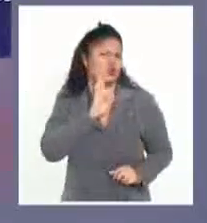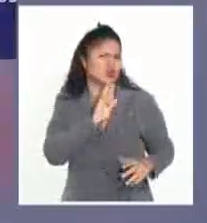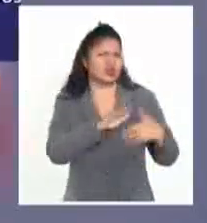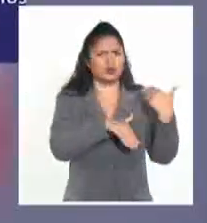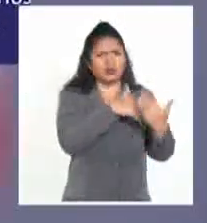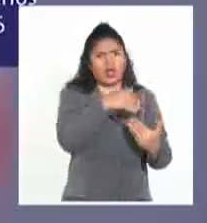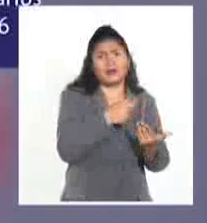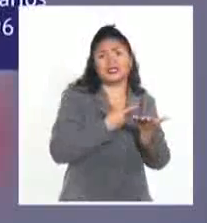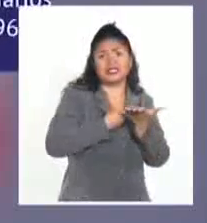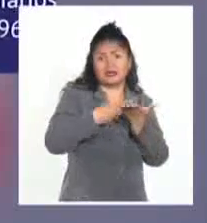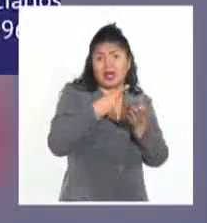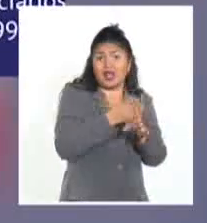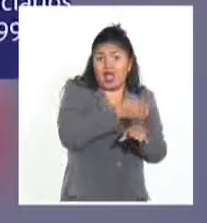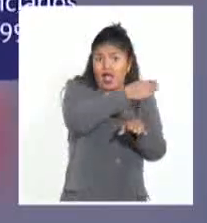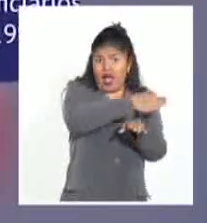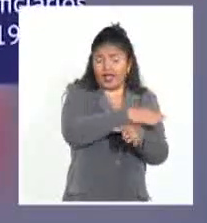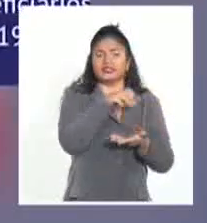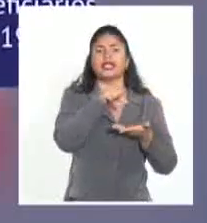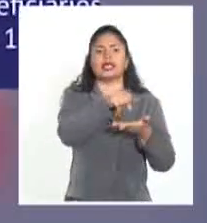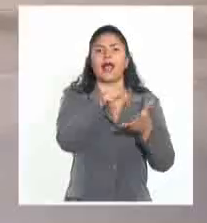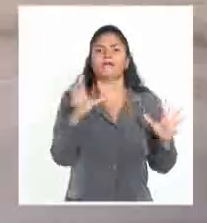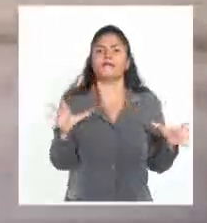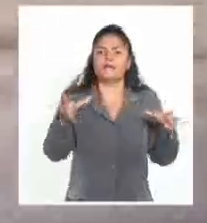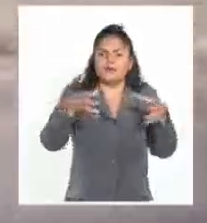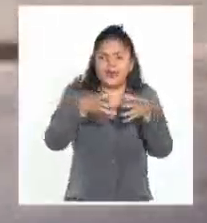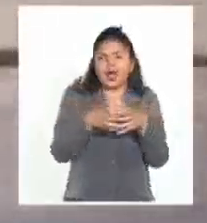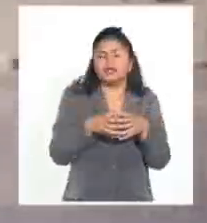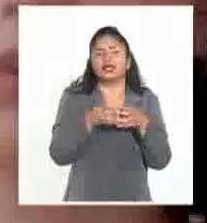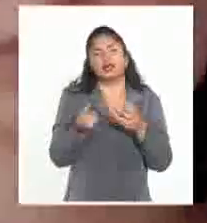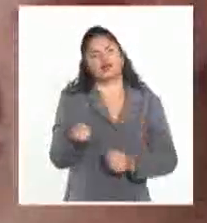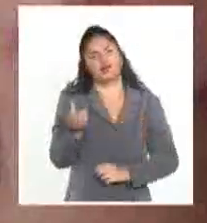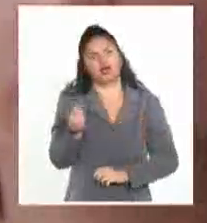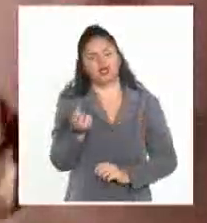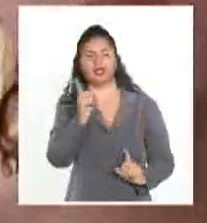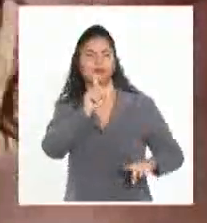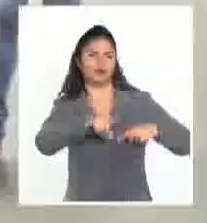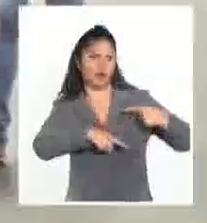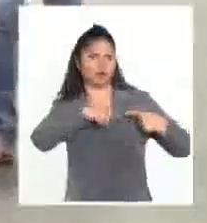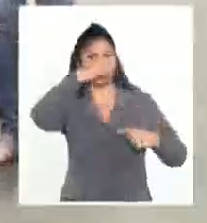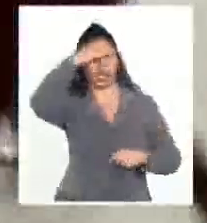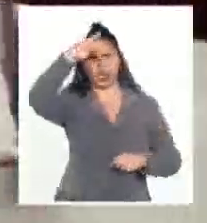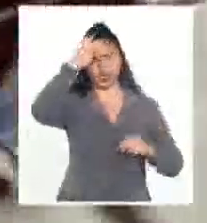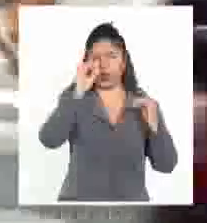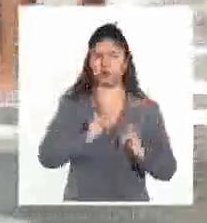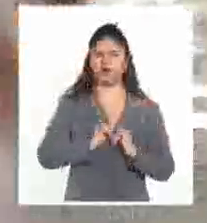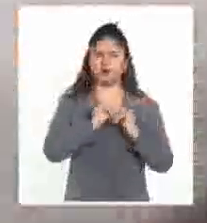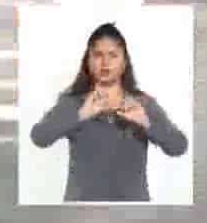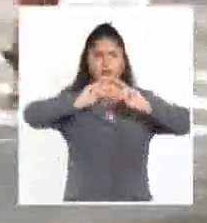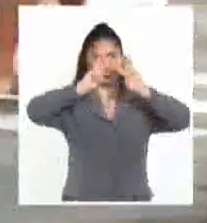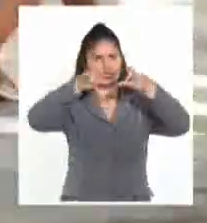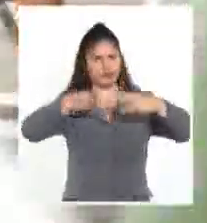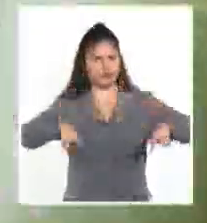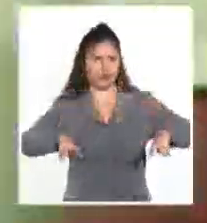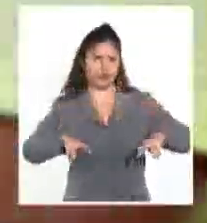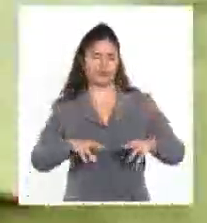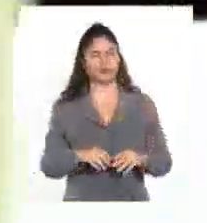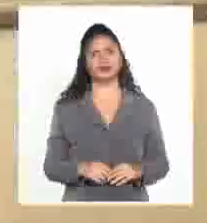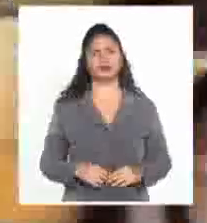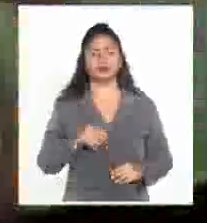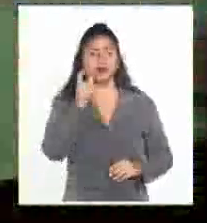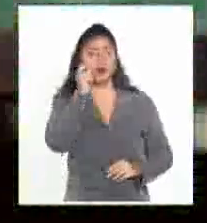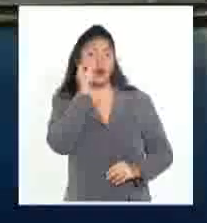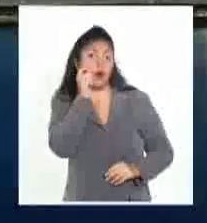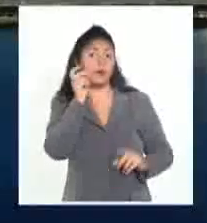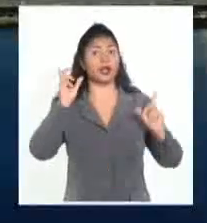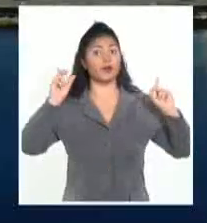semanas previas una campaña de desinformación y calumnias por las redes digitales. El experimentado analista denunció